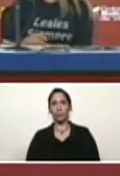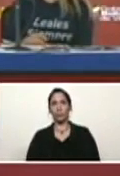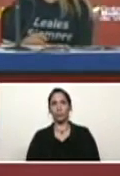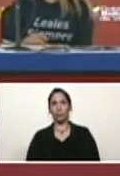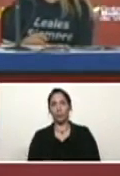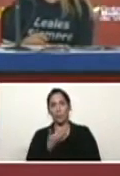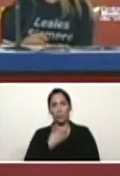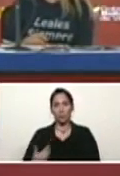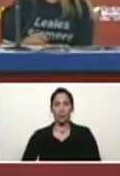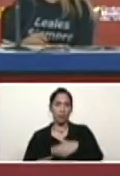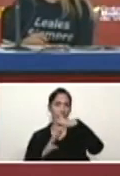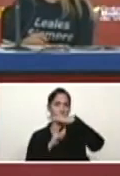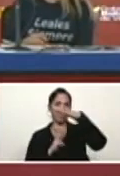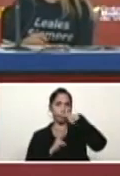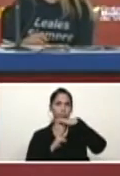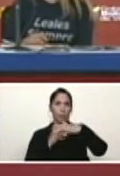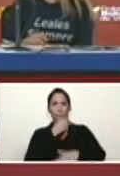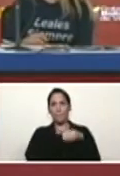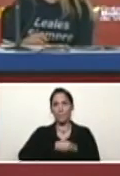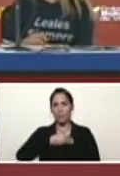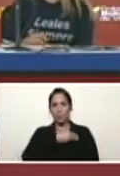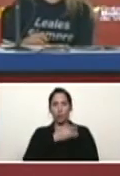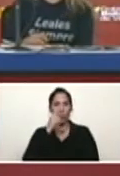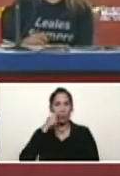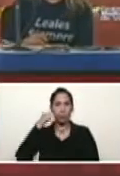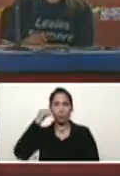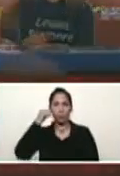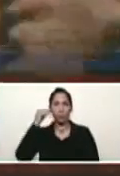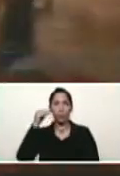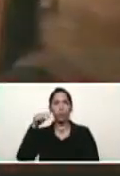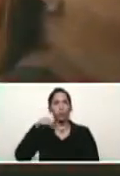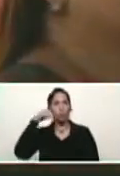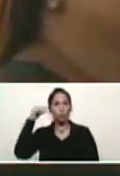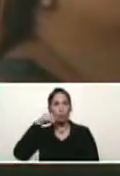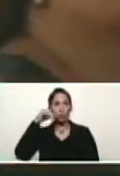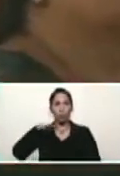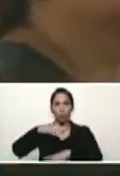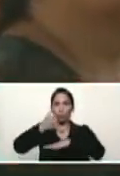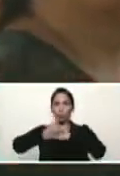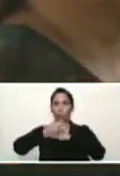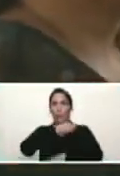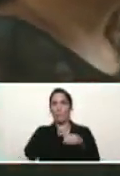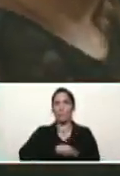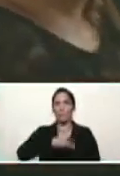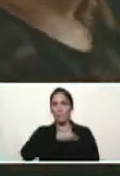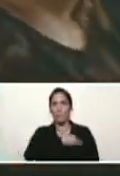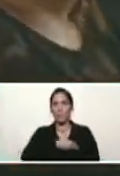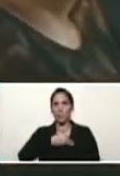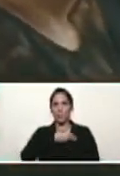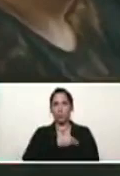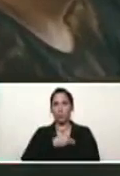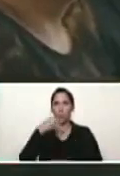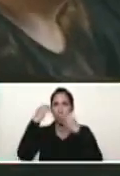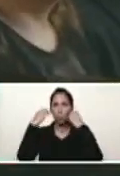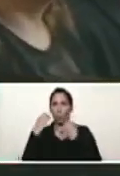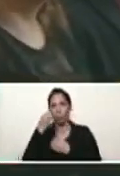presidente del INSE, presidente de la Misión Sucre, jefa de la Misión Educativa de Cuba en Venezuela.